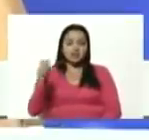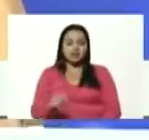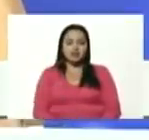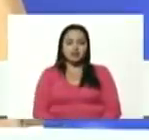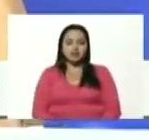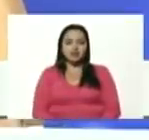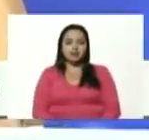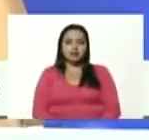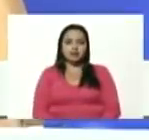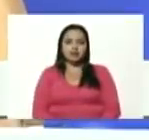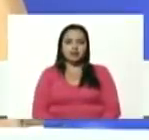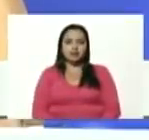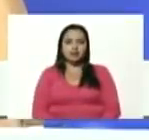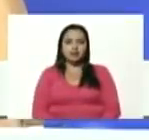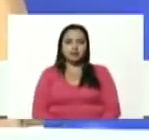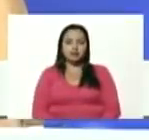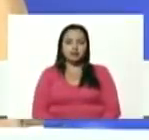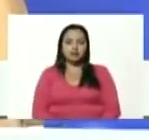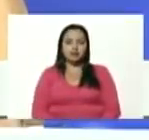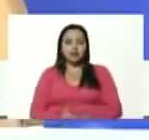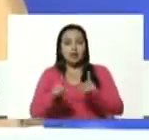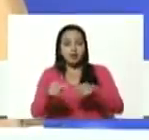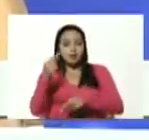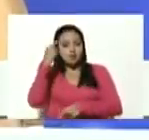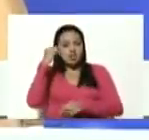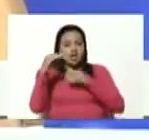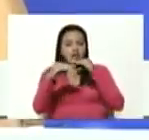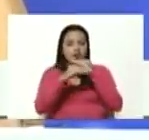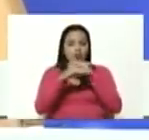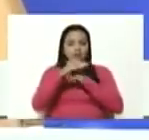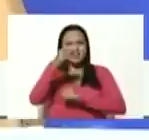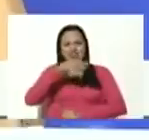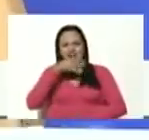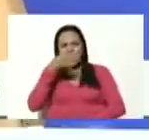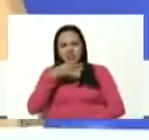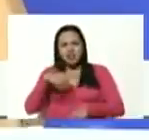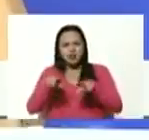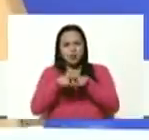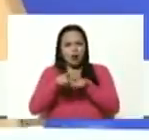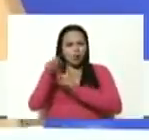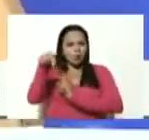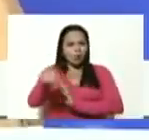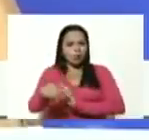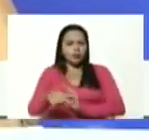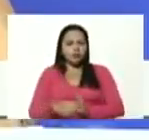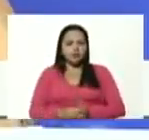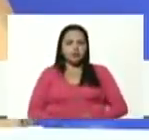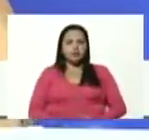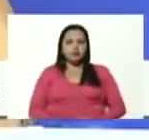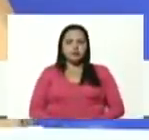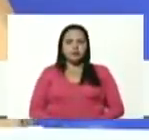Y también un día como hoy, una tardecita así como hoy.